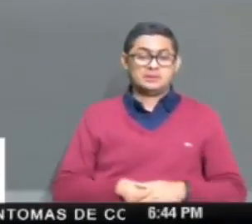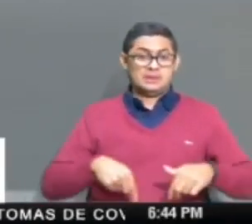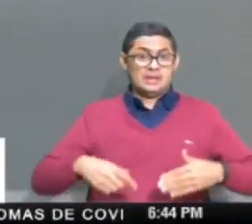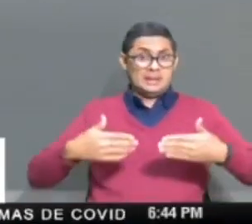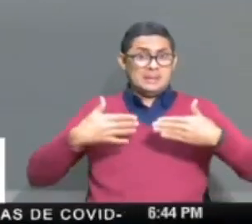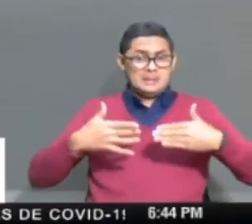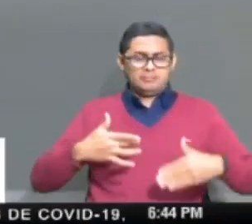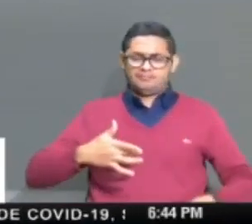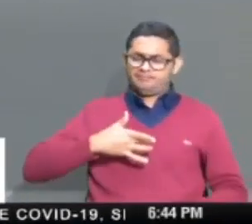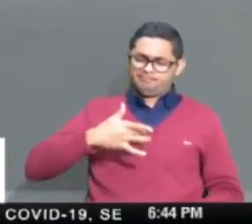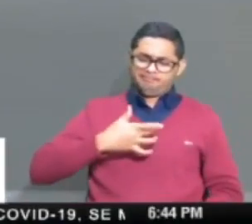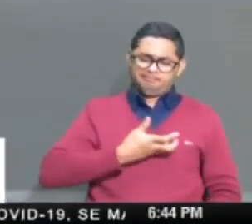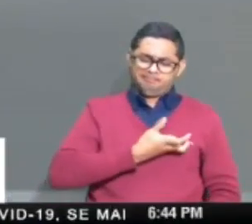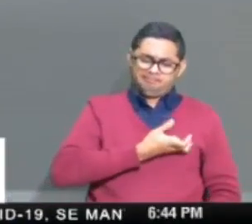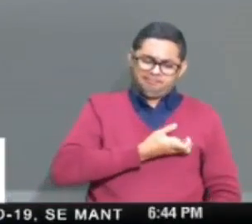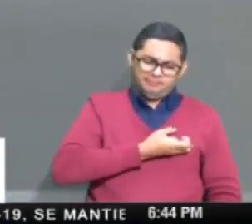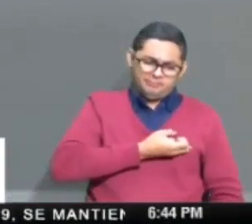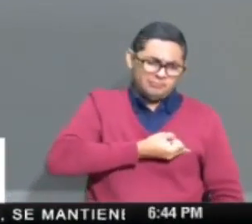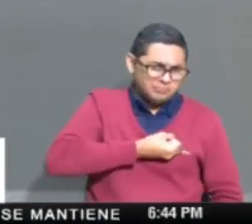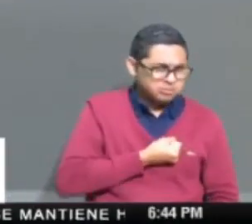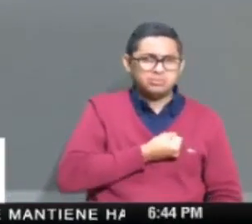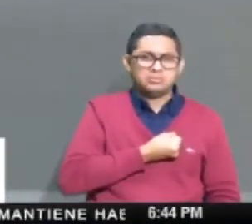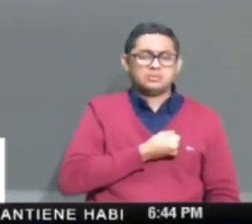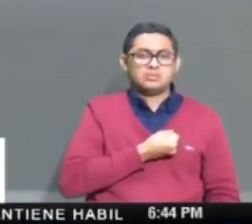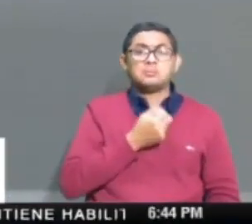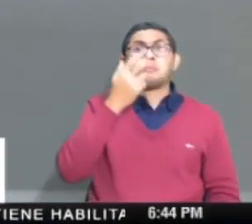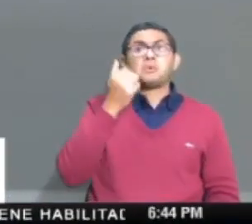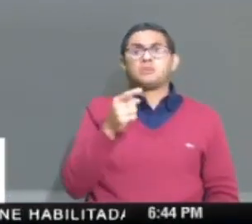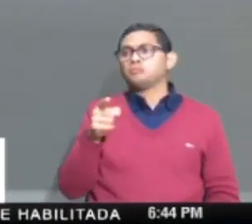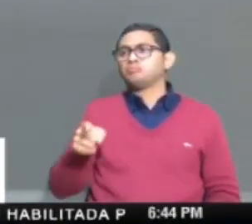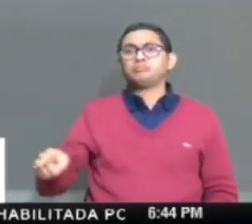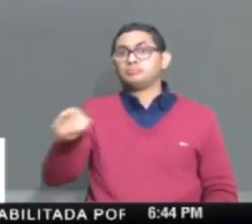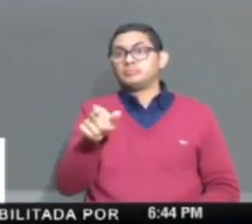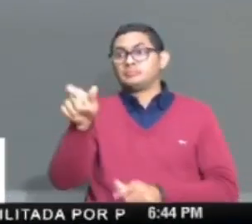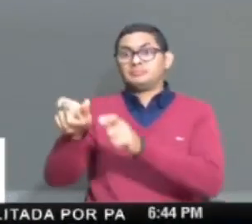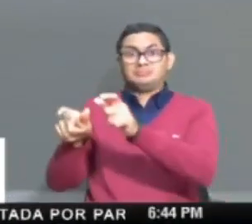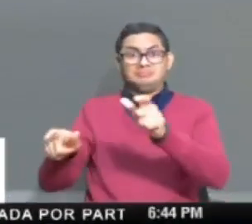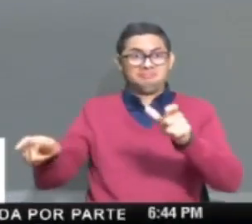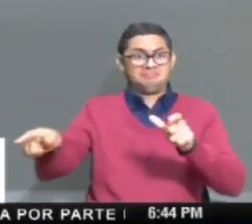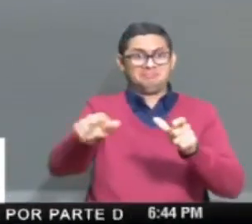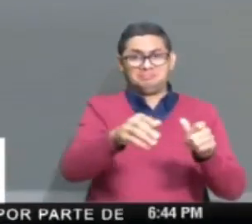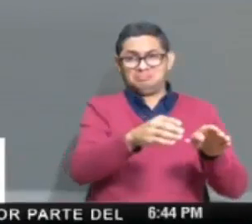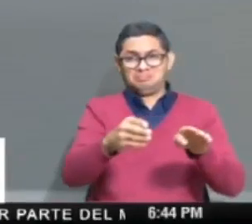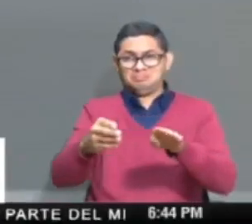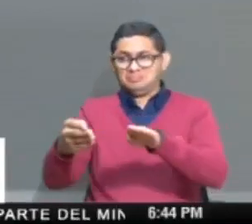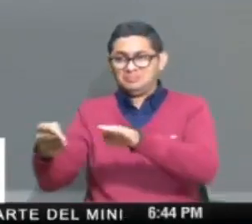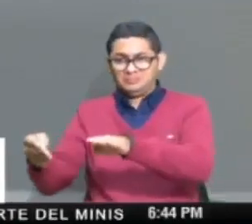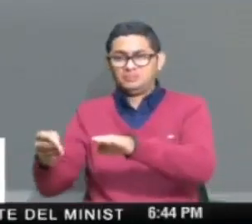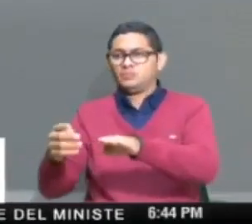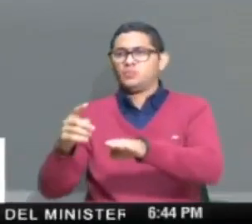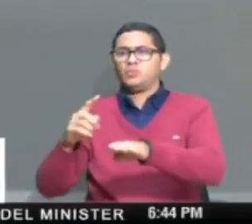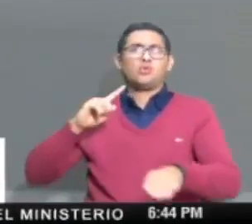con un nombre propio de todos aquellos a los que hoy la nación y la sociedad